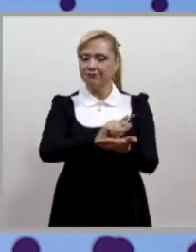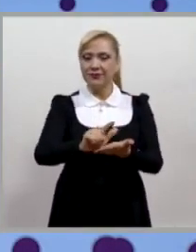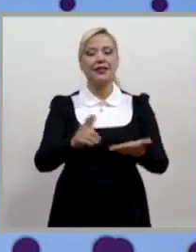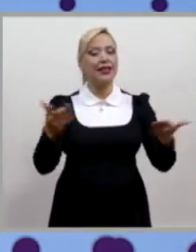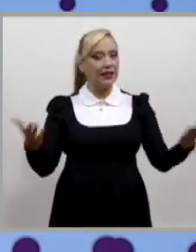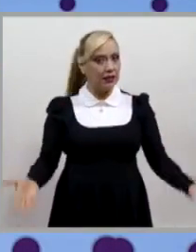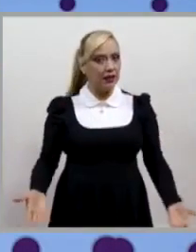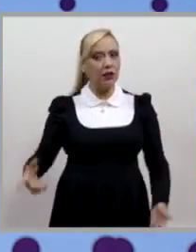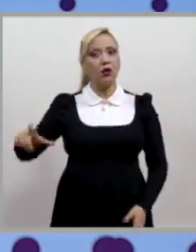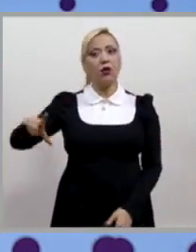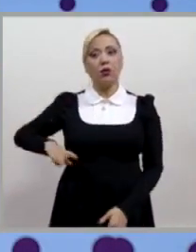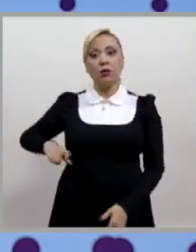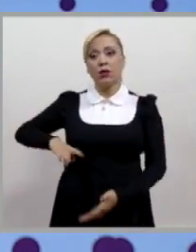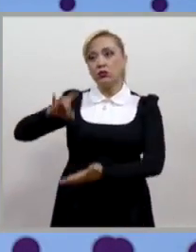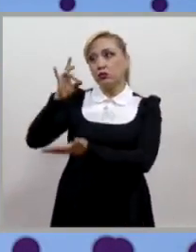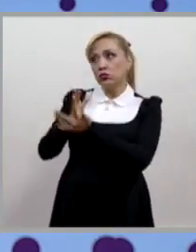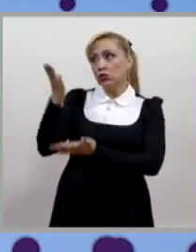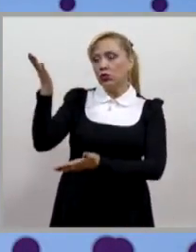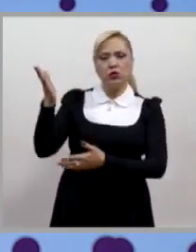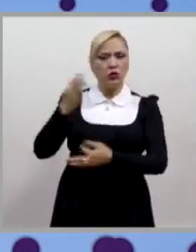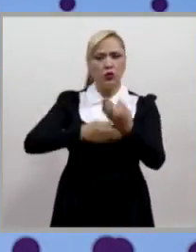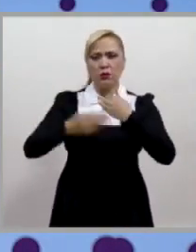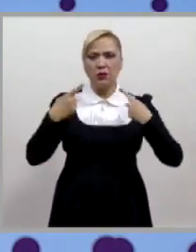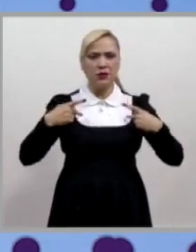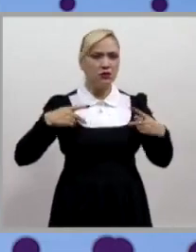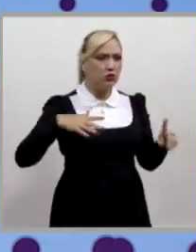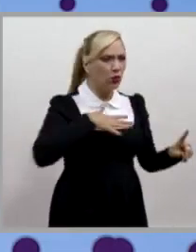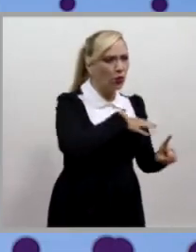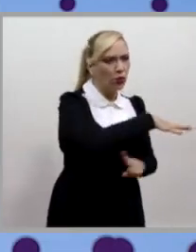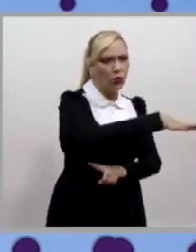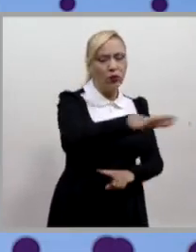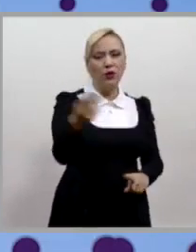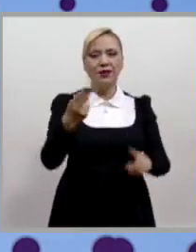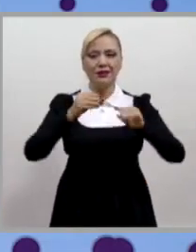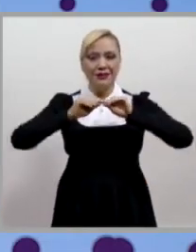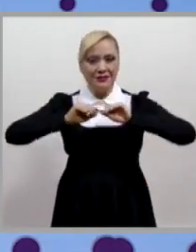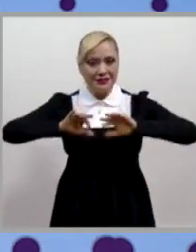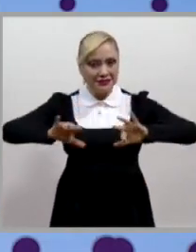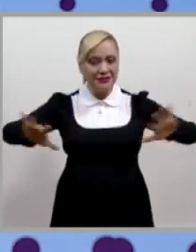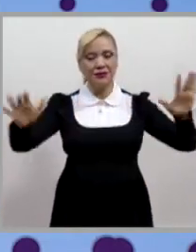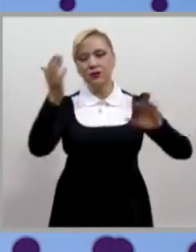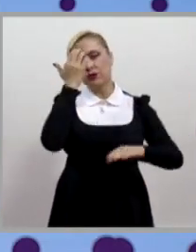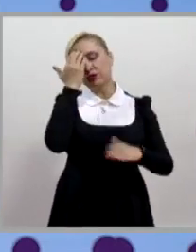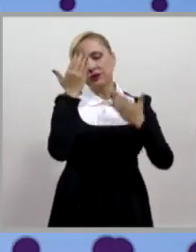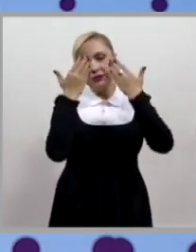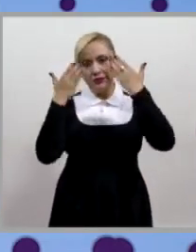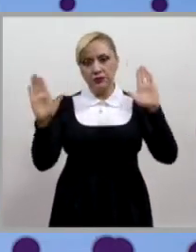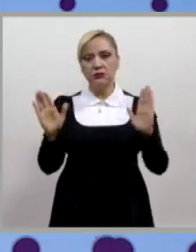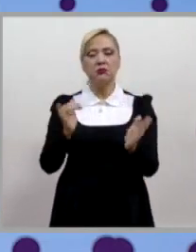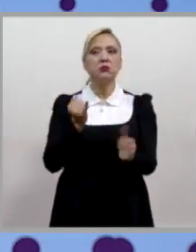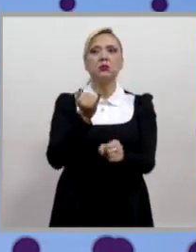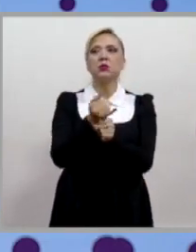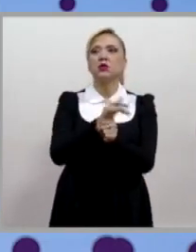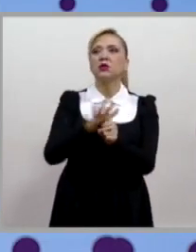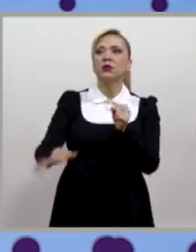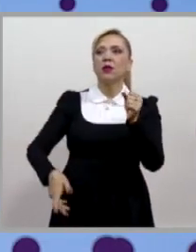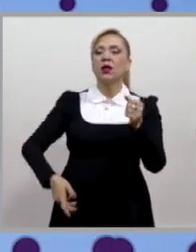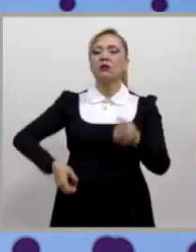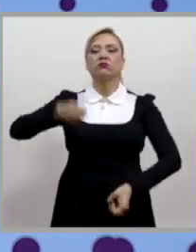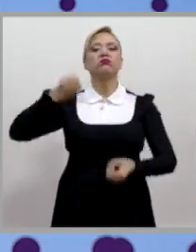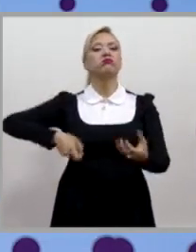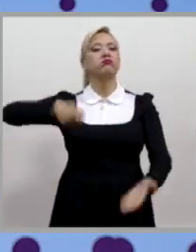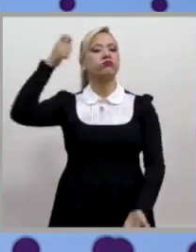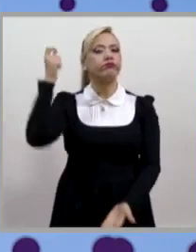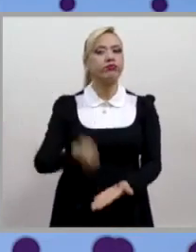gobierno, que tenemos que impulsar esa cultura jurídica porque no va a haber sistemas de procuración, sistemas de impartición, cantidad